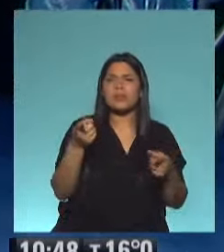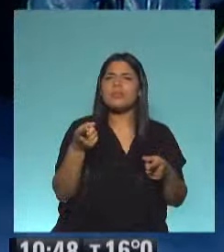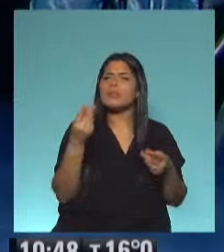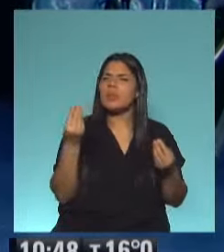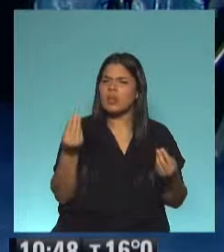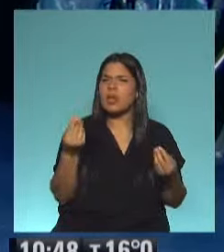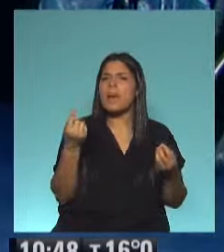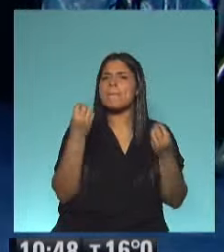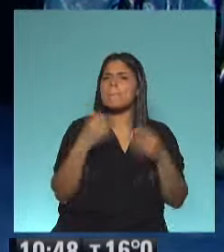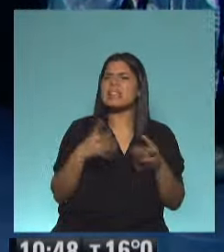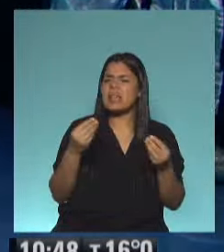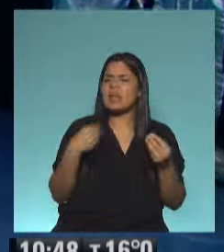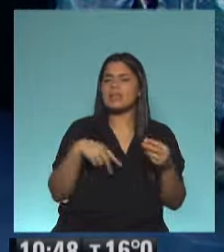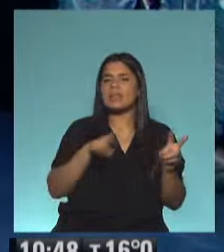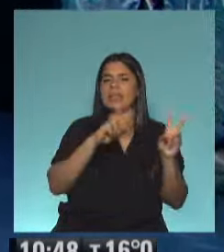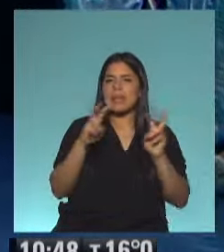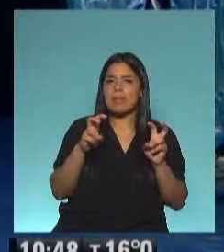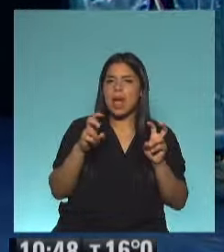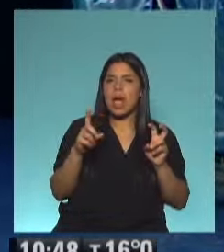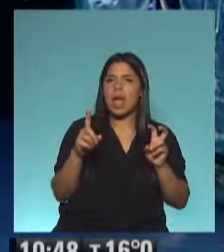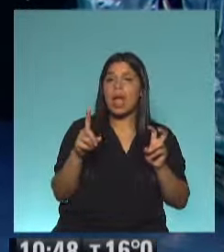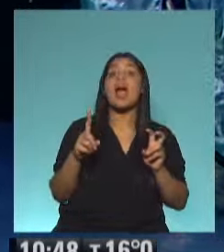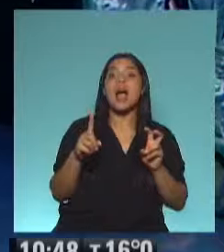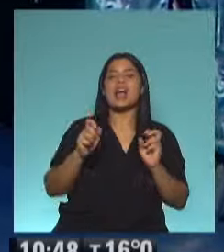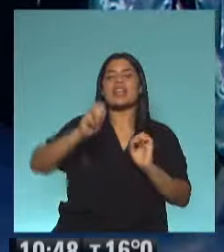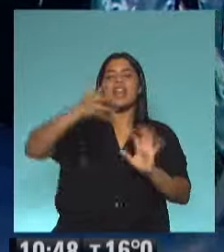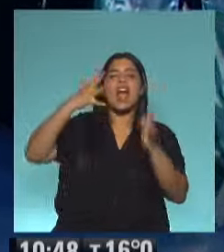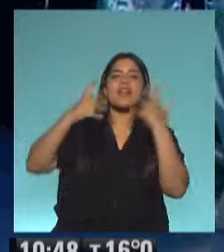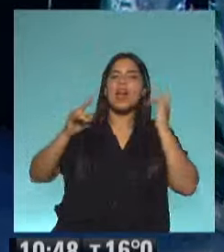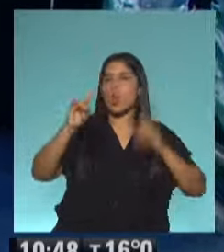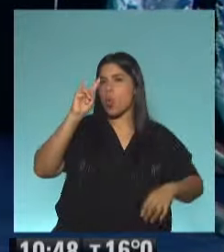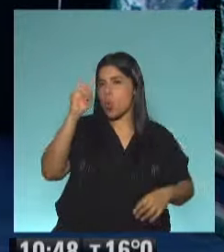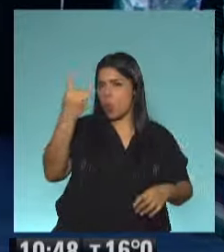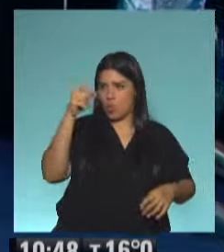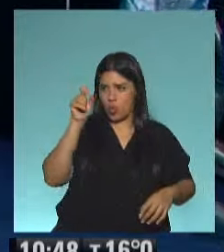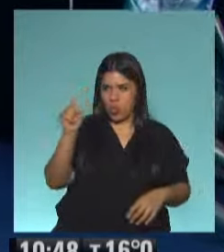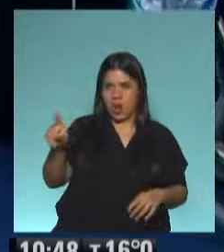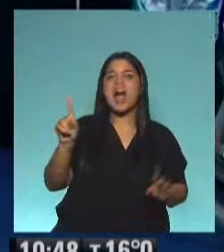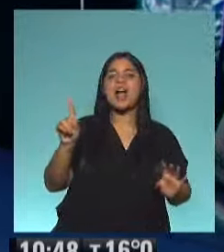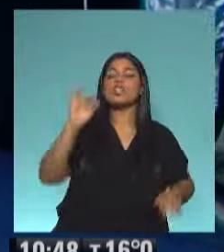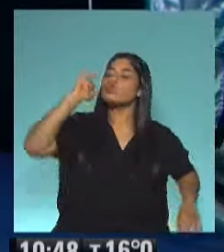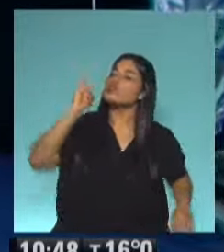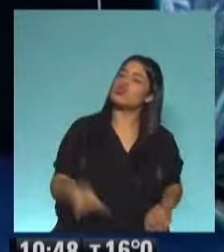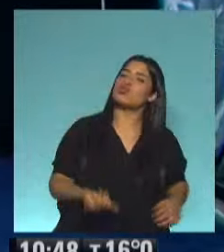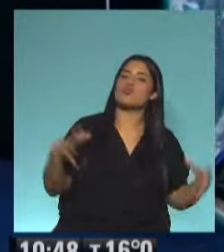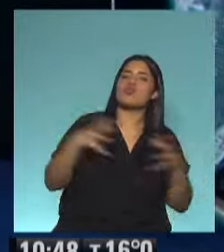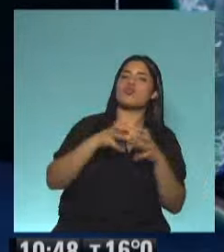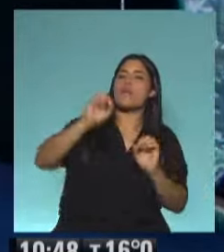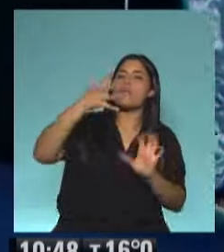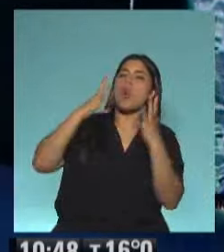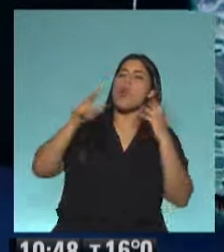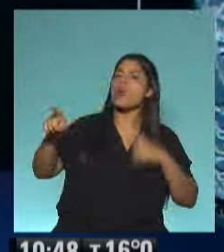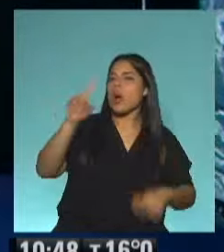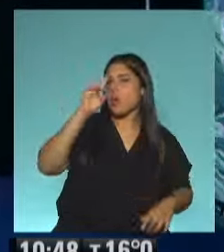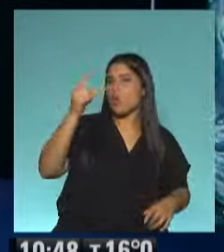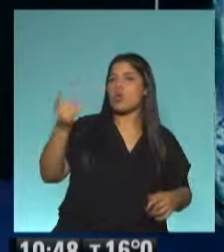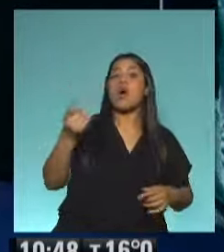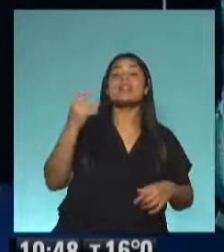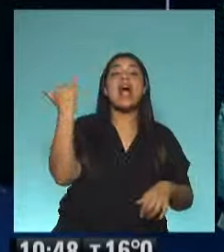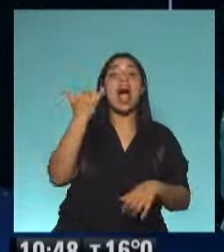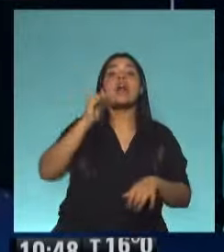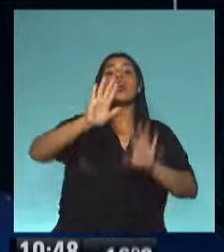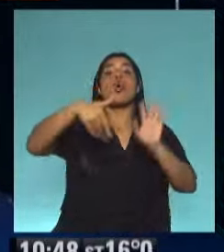y empezamos, ¿se acuerdan? Por el carnaval de Uruguay. ¡Oh, claro! ¿Sí? Y la murga uruguaya. La murga uruguaya. Con y sus llamadas, sus